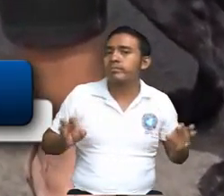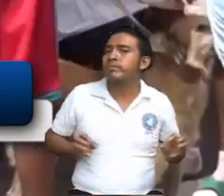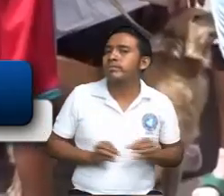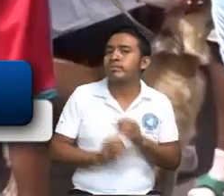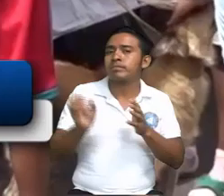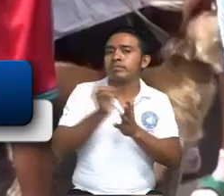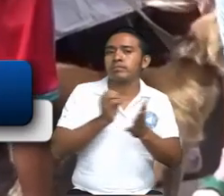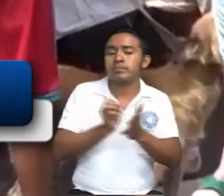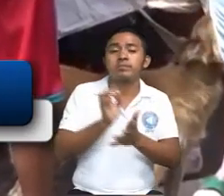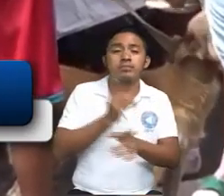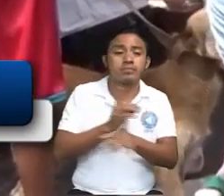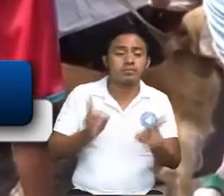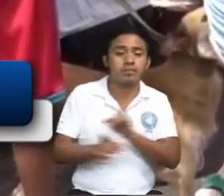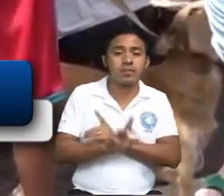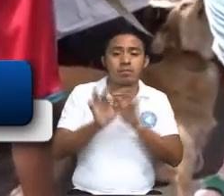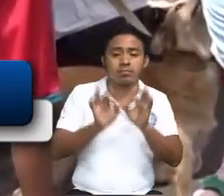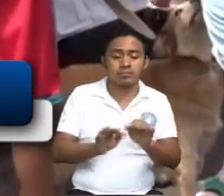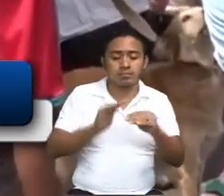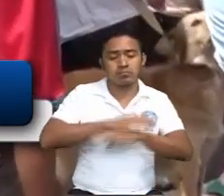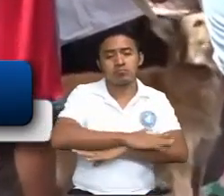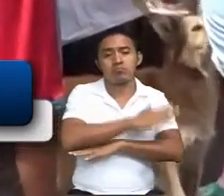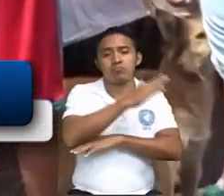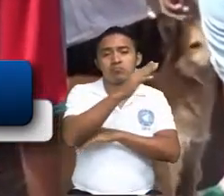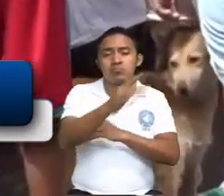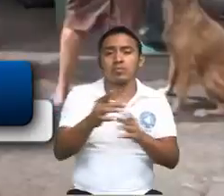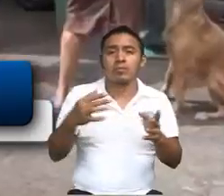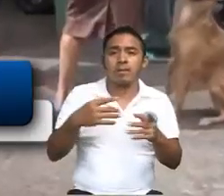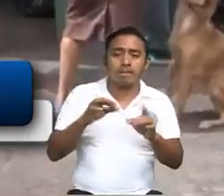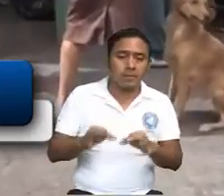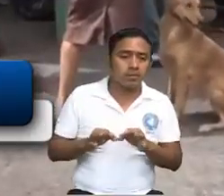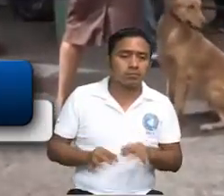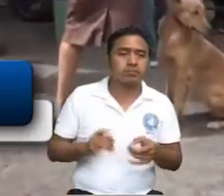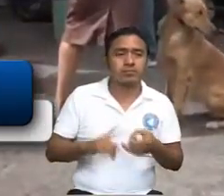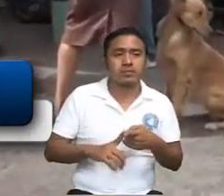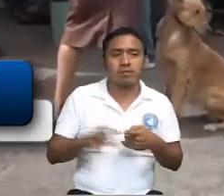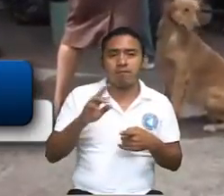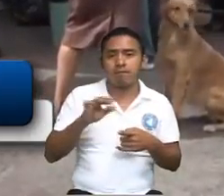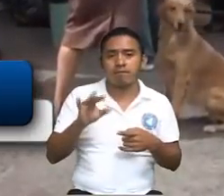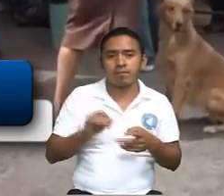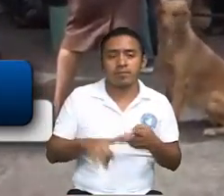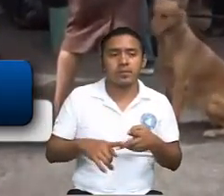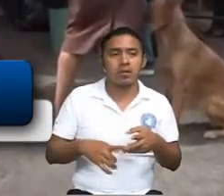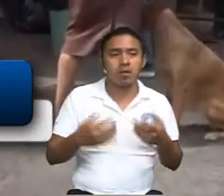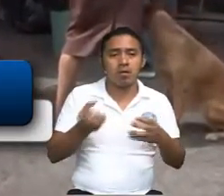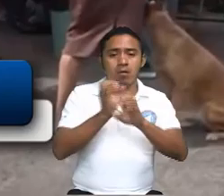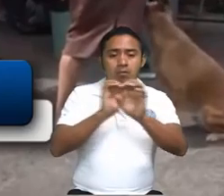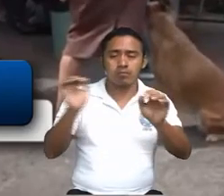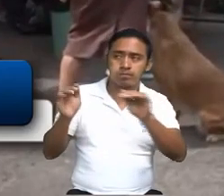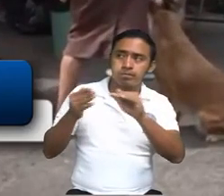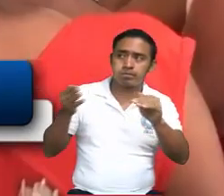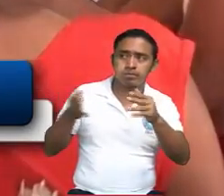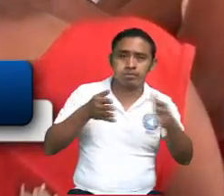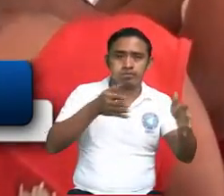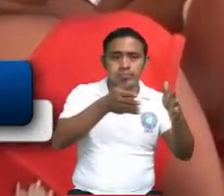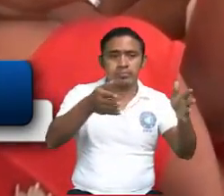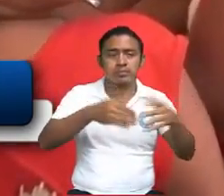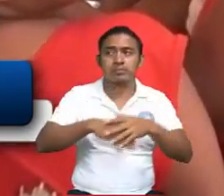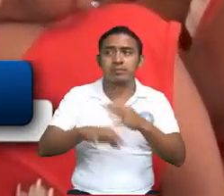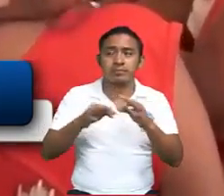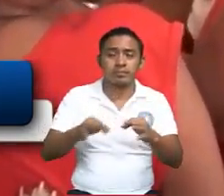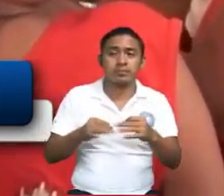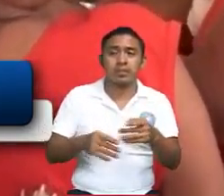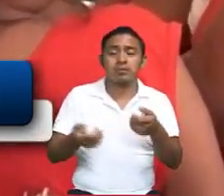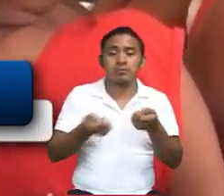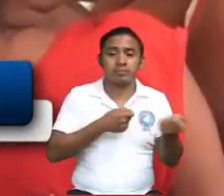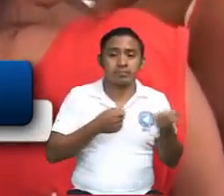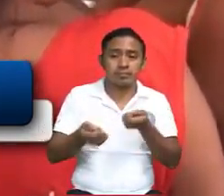mantenerse a temperaturas adecuadas, en una red de frío adecuada, transporte adecuado y la administración